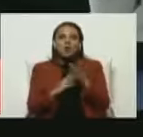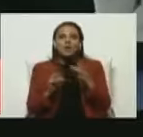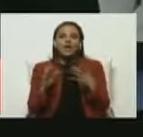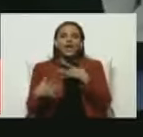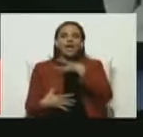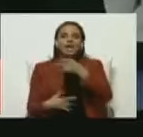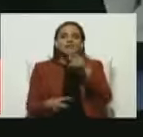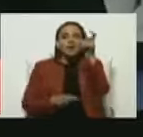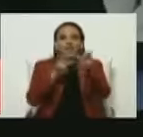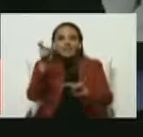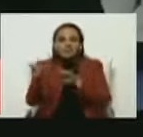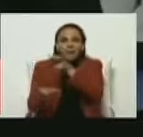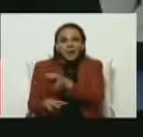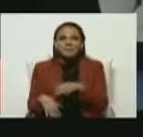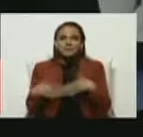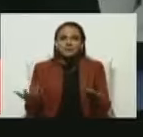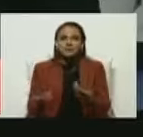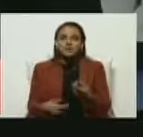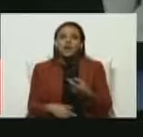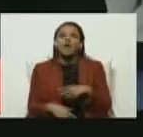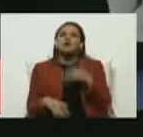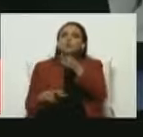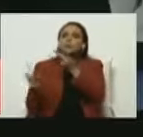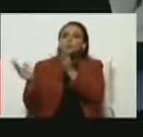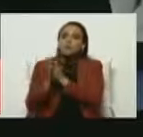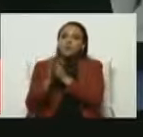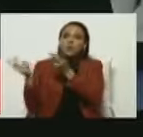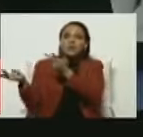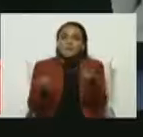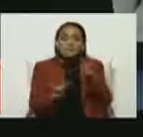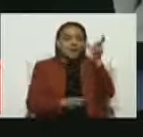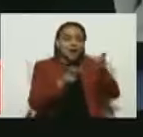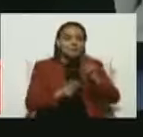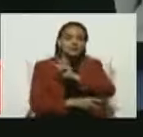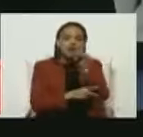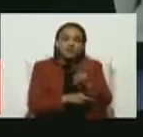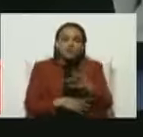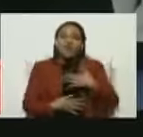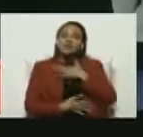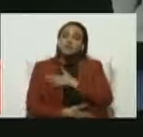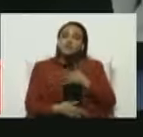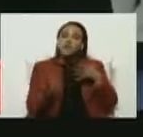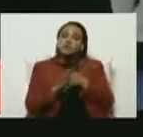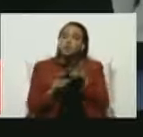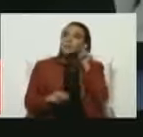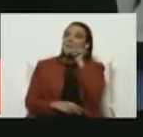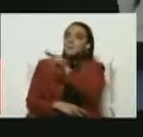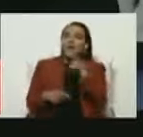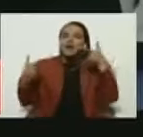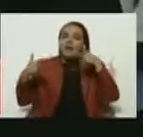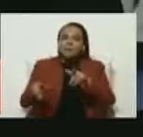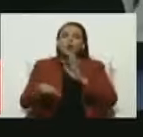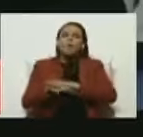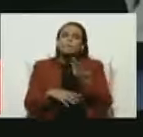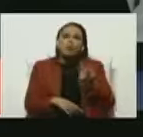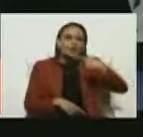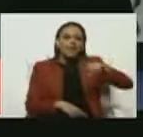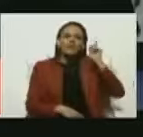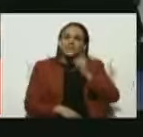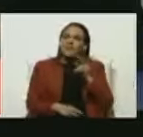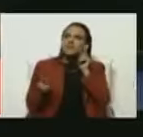se refiere. La invitación que le hace al público, al pueblo venezolano, a disfrutar de esta película, ¿por qué tienen que